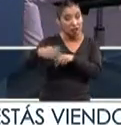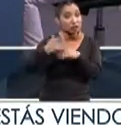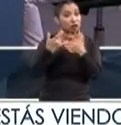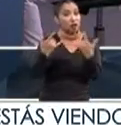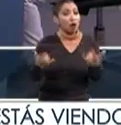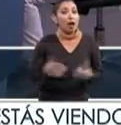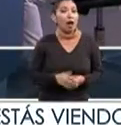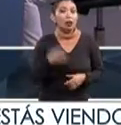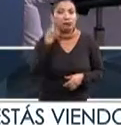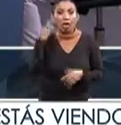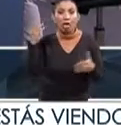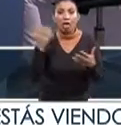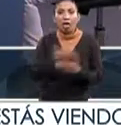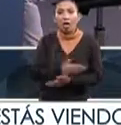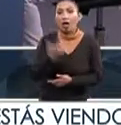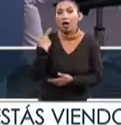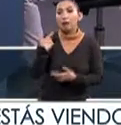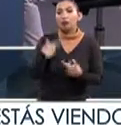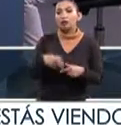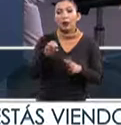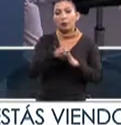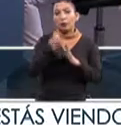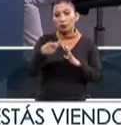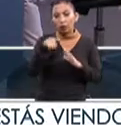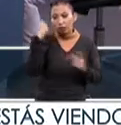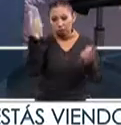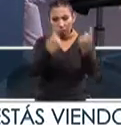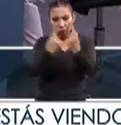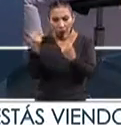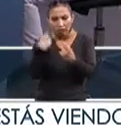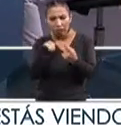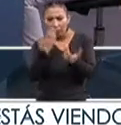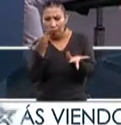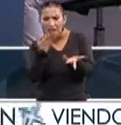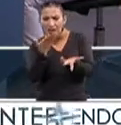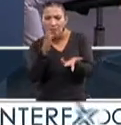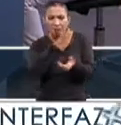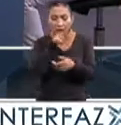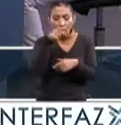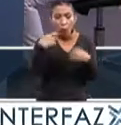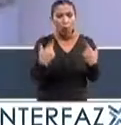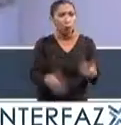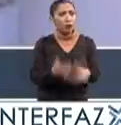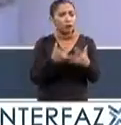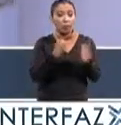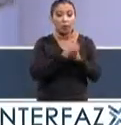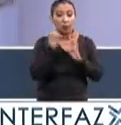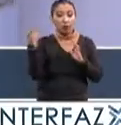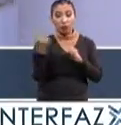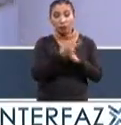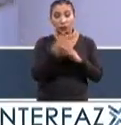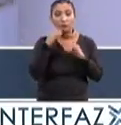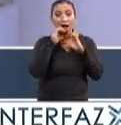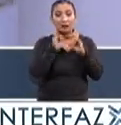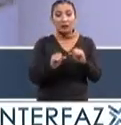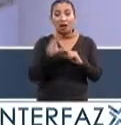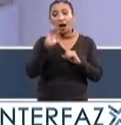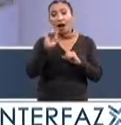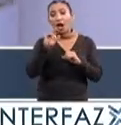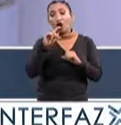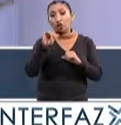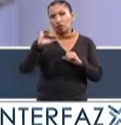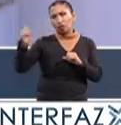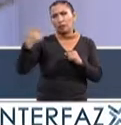uno se da cuenta de personajes con todos sus claroscuros que tiene nuestra historia, como ellos dos, Maximiliano y Carlota,